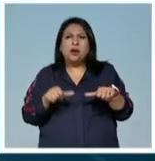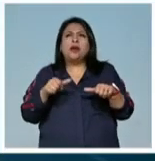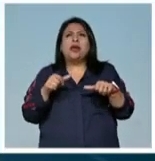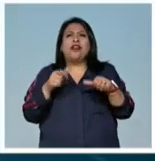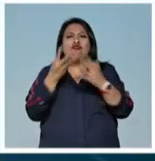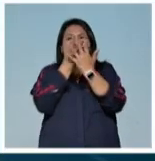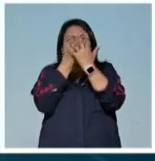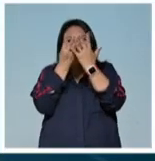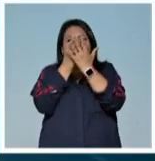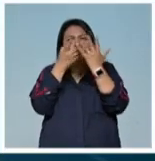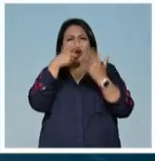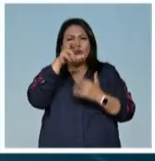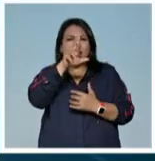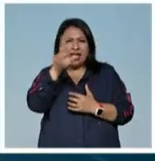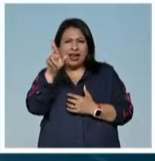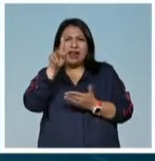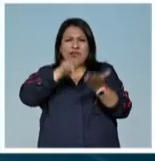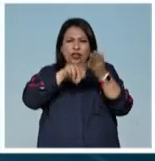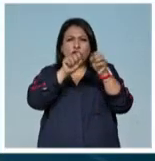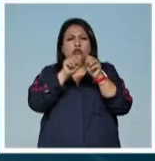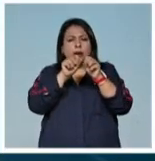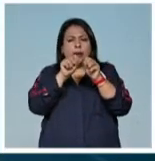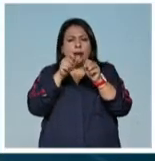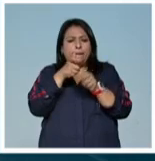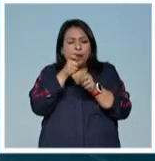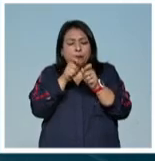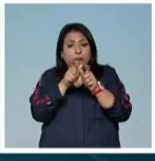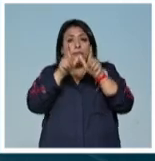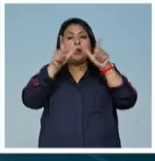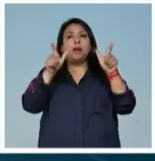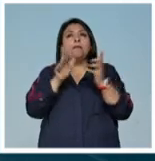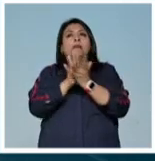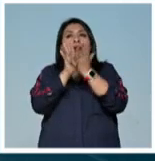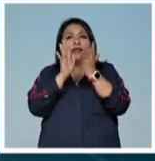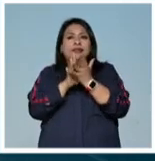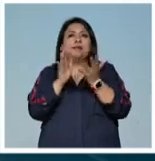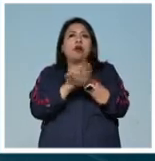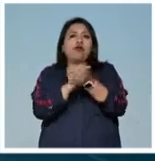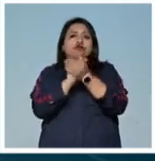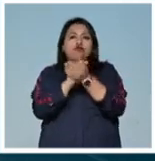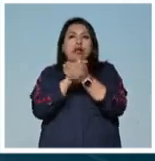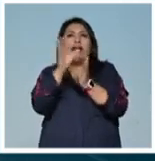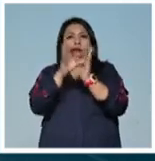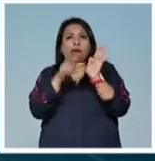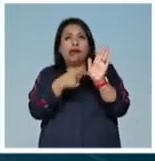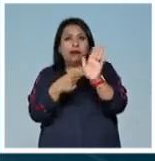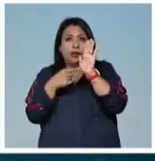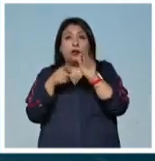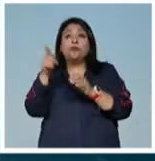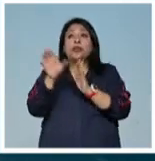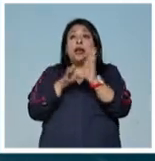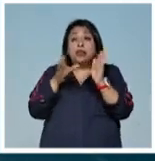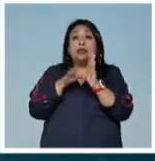se encuentra en la sala. Ustedes lo abren y pueden participar en la rifa de los calendarios que están exhibidos.